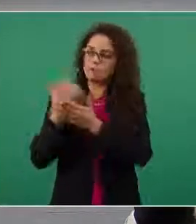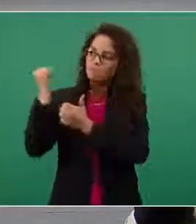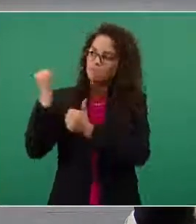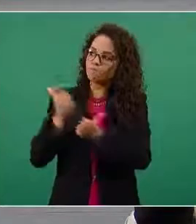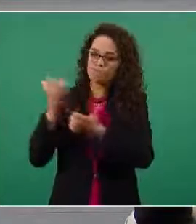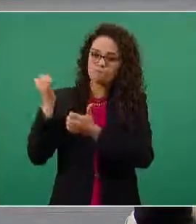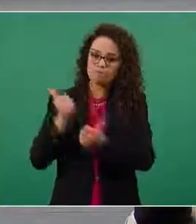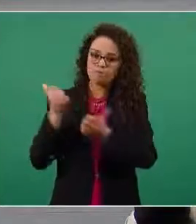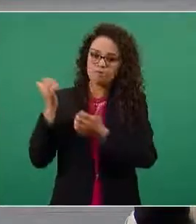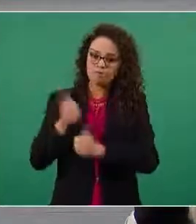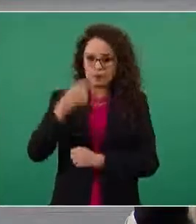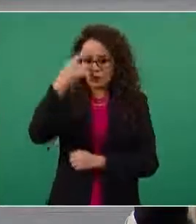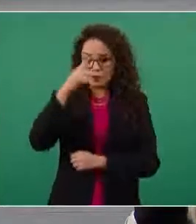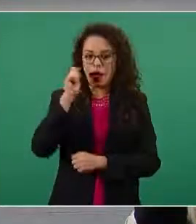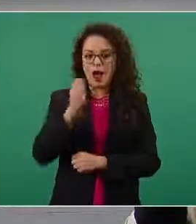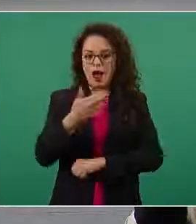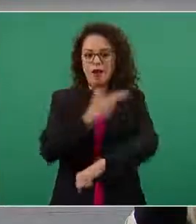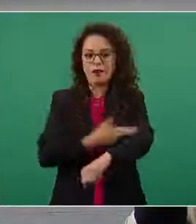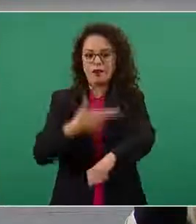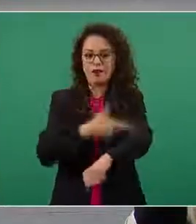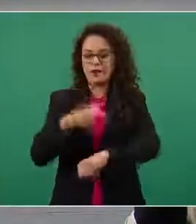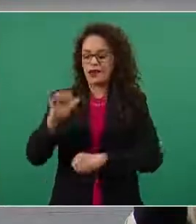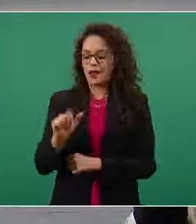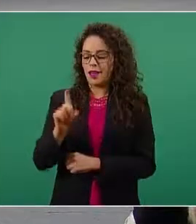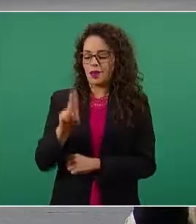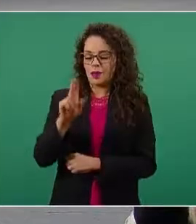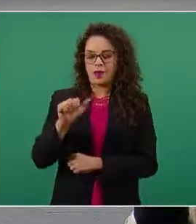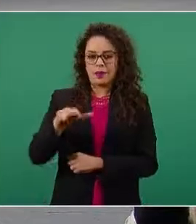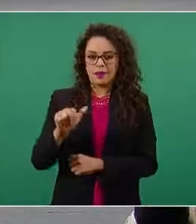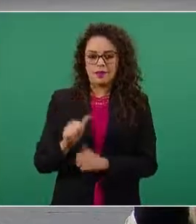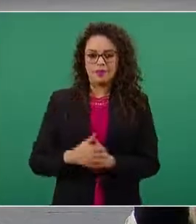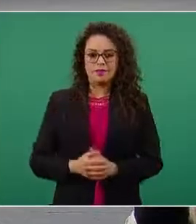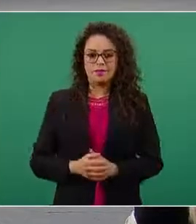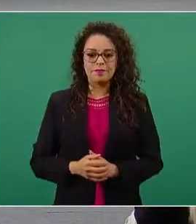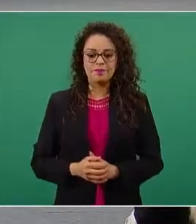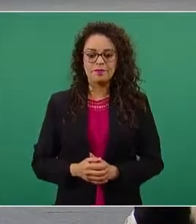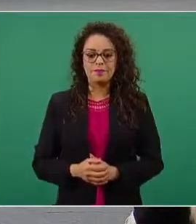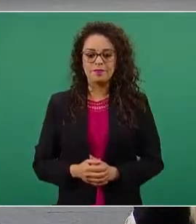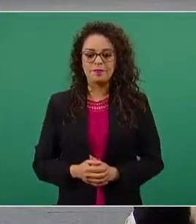proceso de la aduana. Muy buenos días. Gracias.